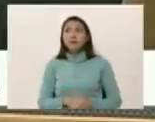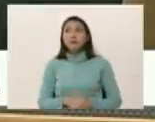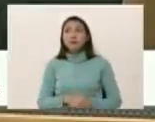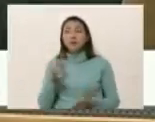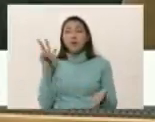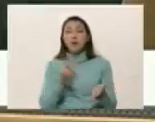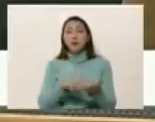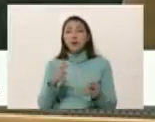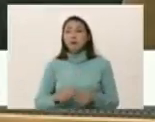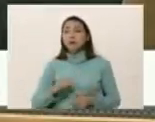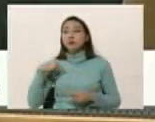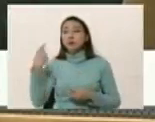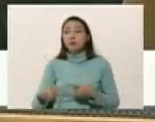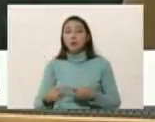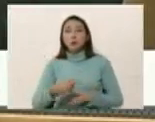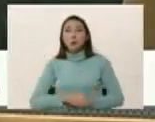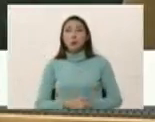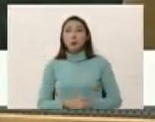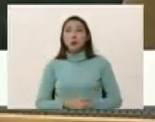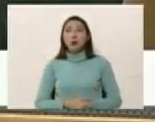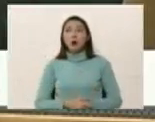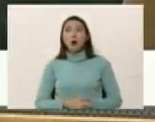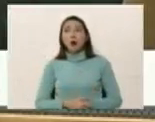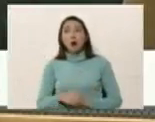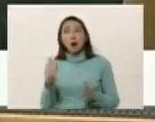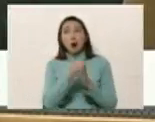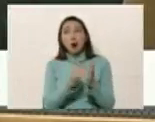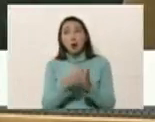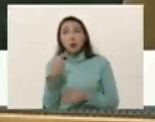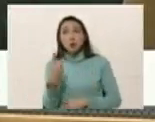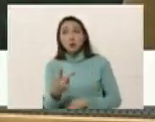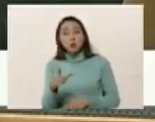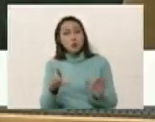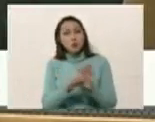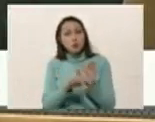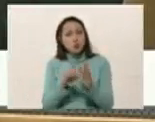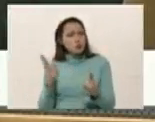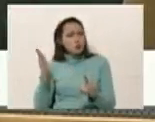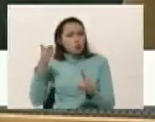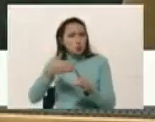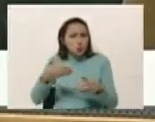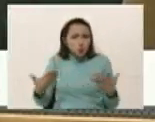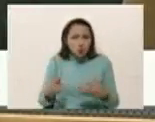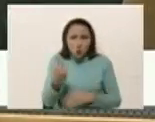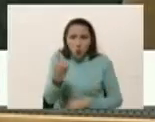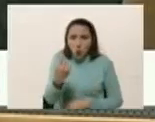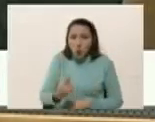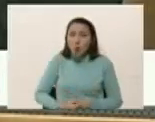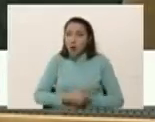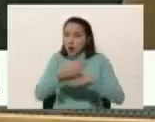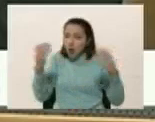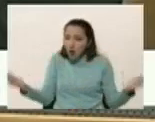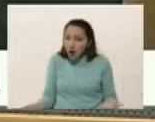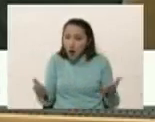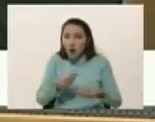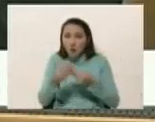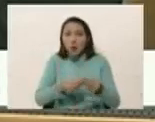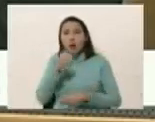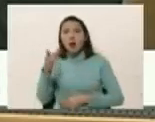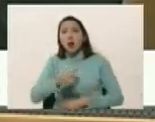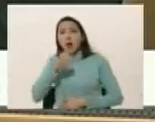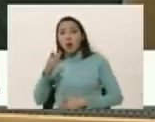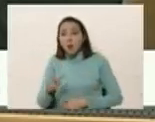siguiente artículo 2 esta ley tiene por finalidad uno promover el uso del lenguaje con